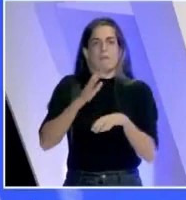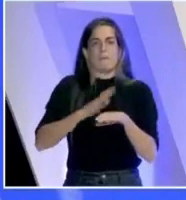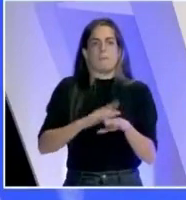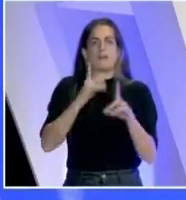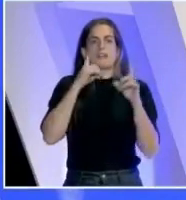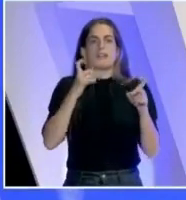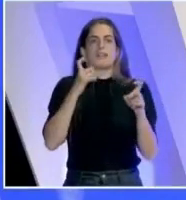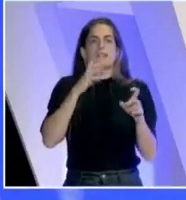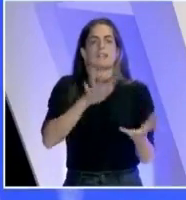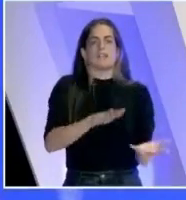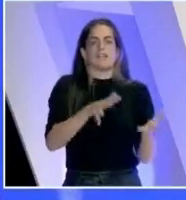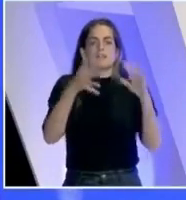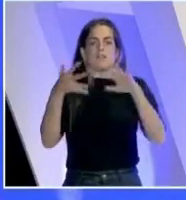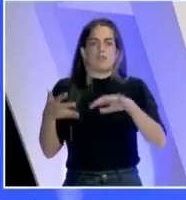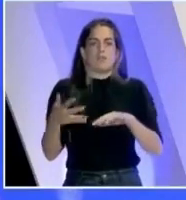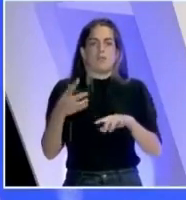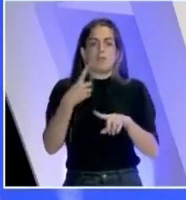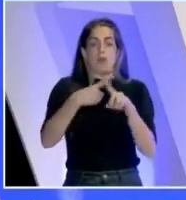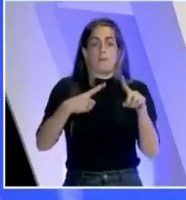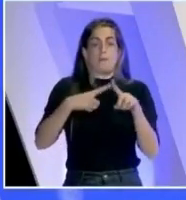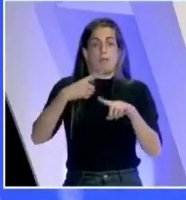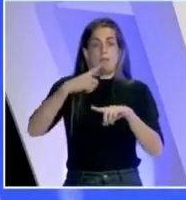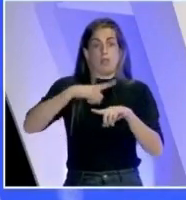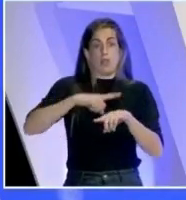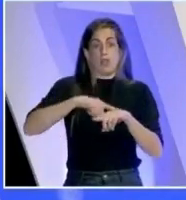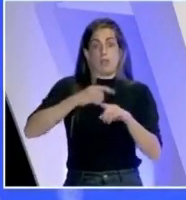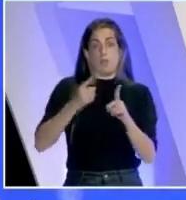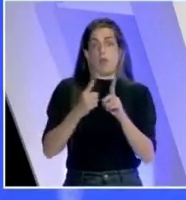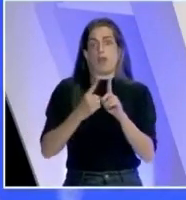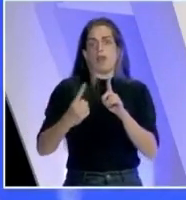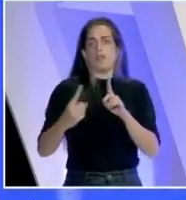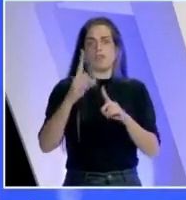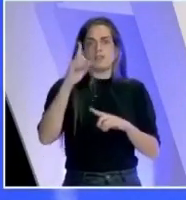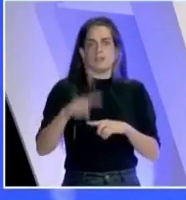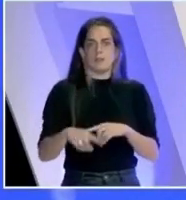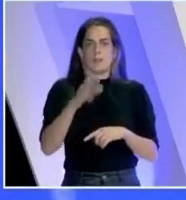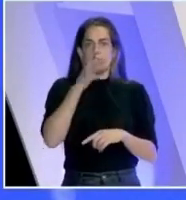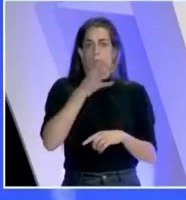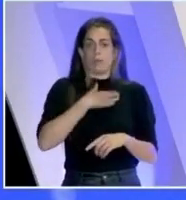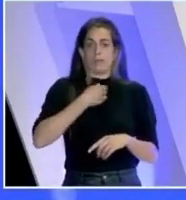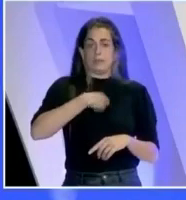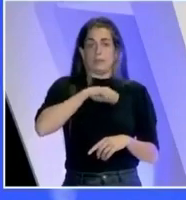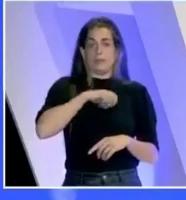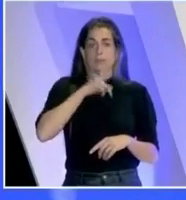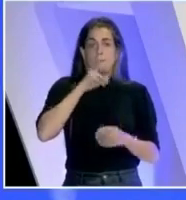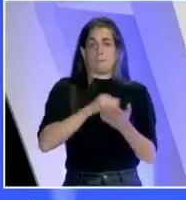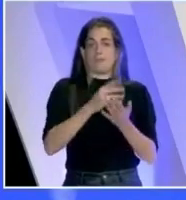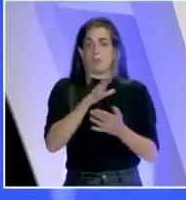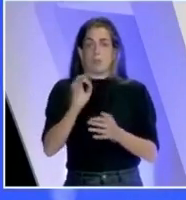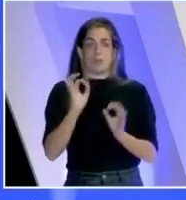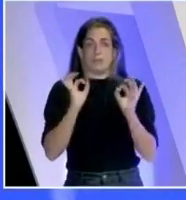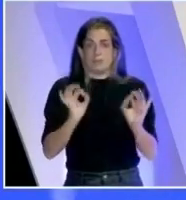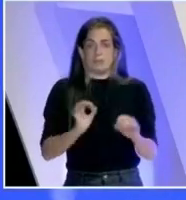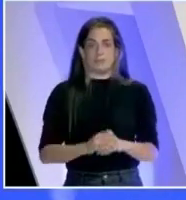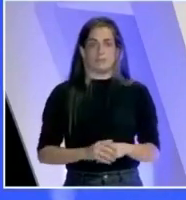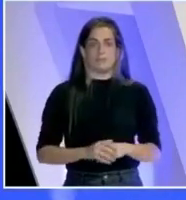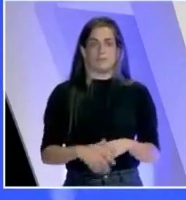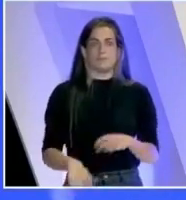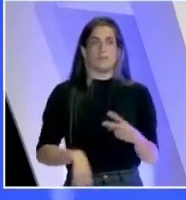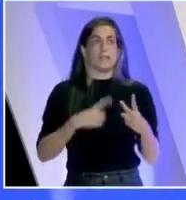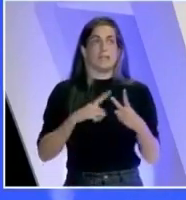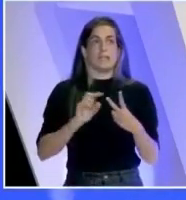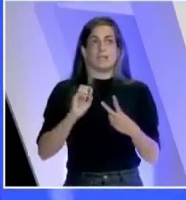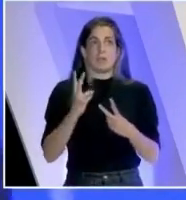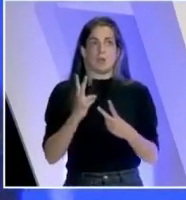gran transformación a medio y largo plazo, que es precisamente lo que postula España 2050. Y en segundo lugar,